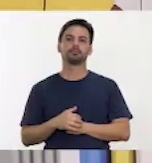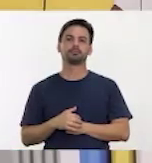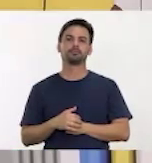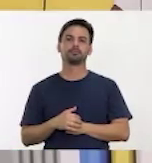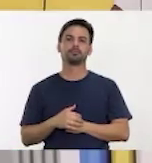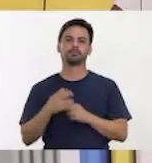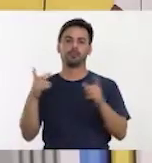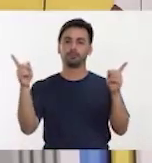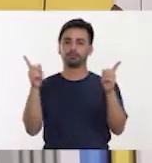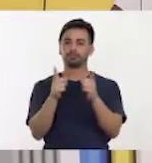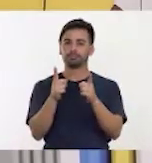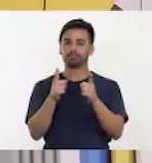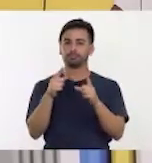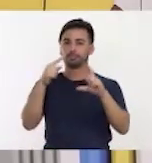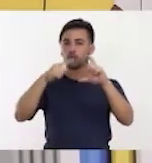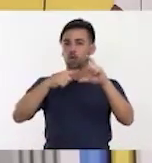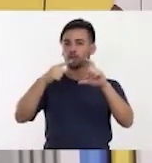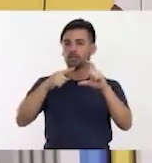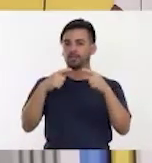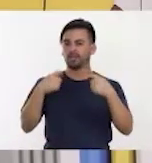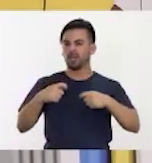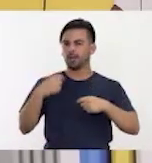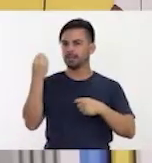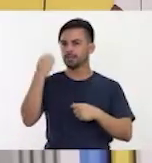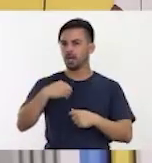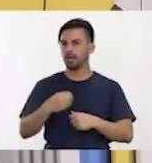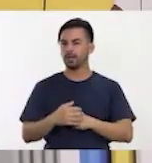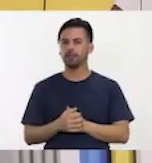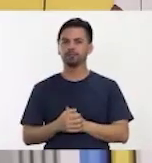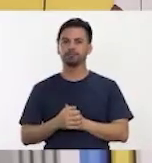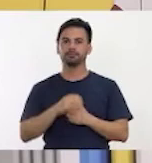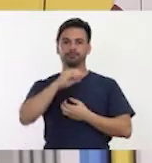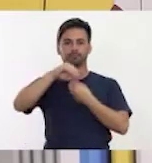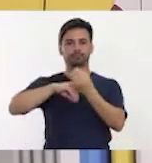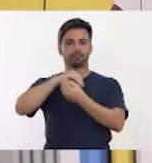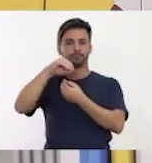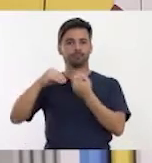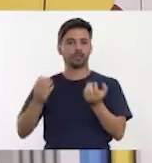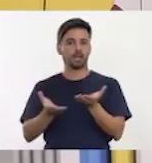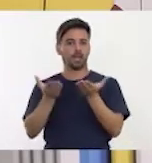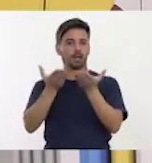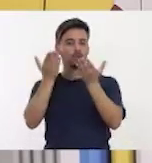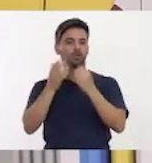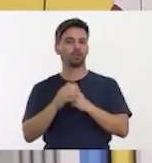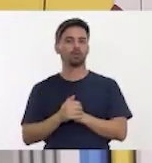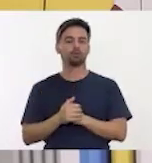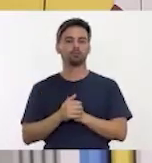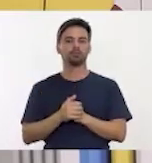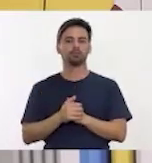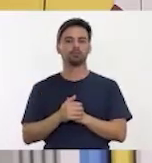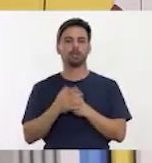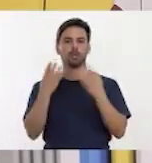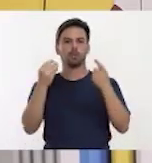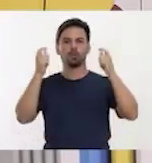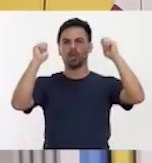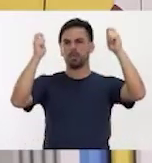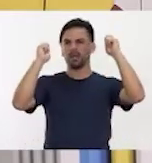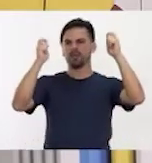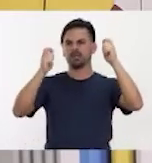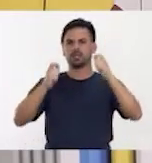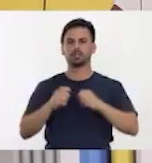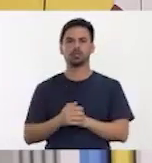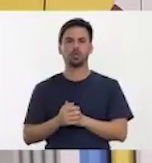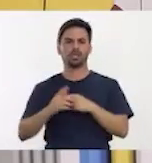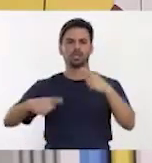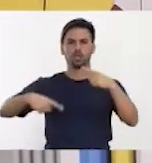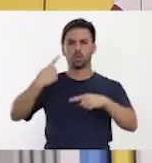Para resumir este contenido deberán tener en cuenta la evolución de las manifestaciones de enfrentamiento a los males sociales